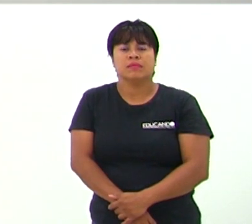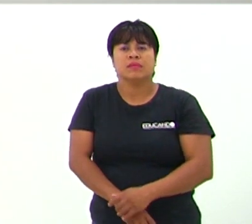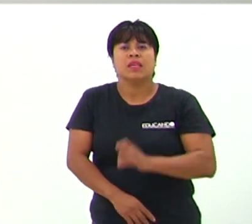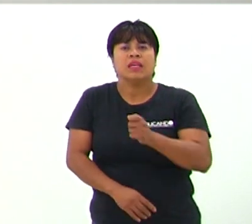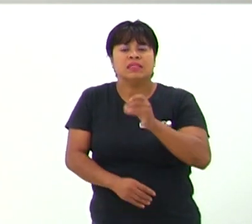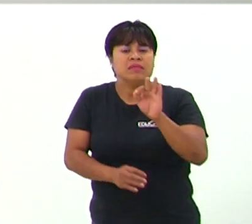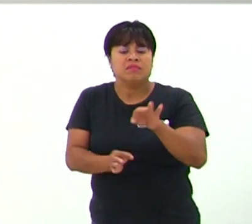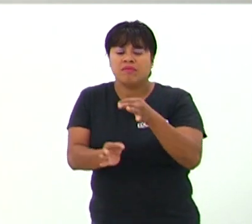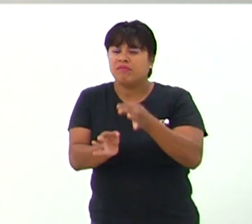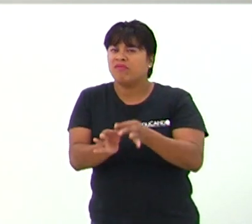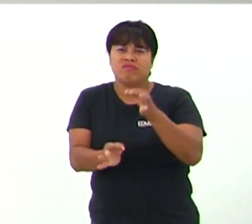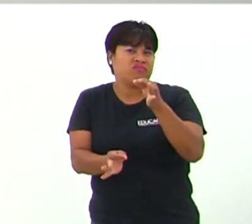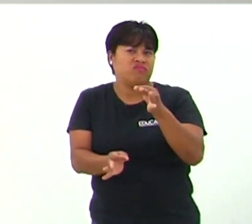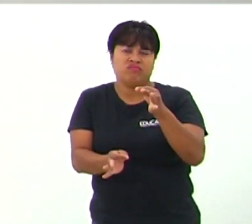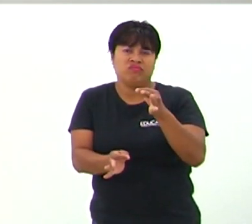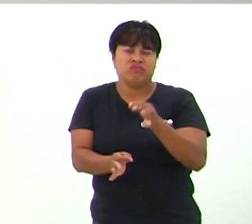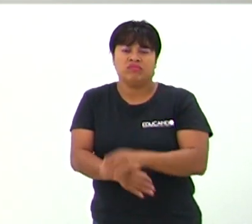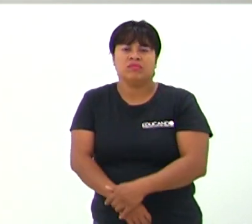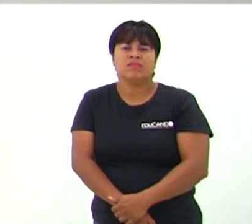imperfecto, bien.